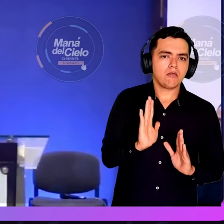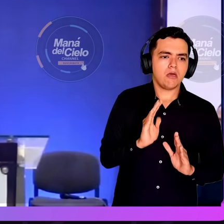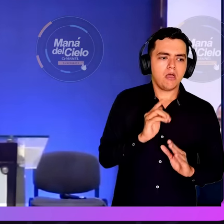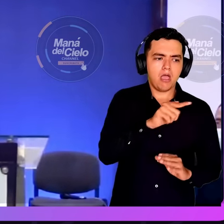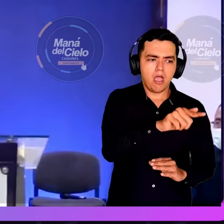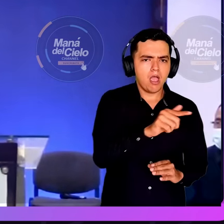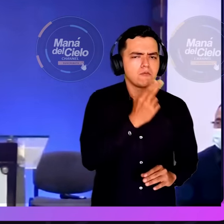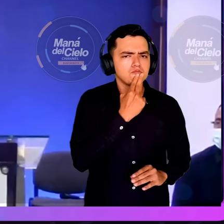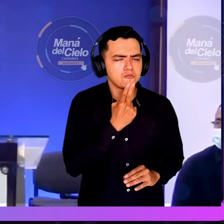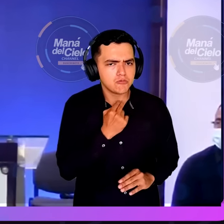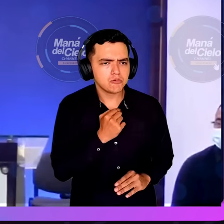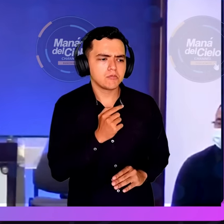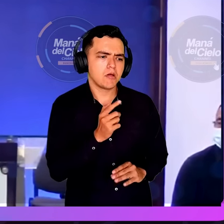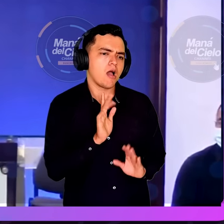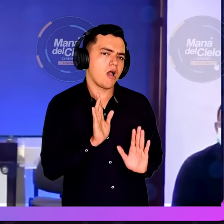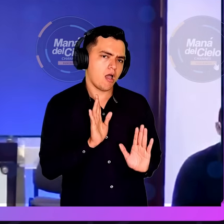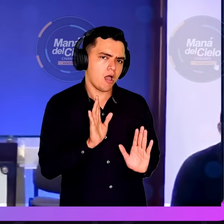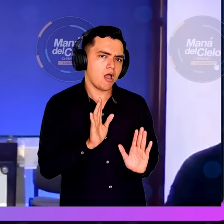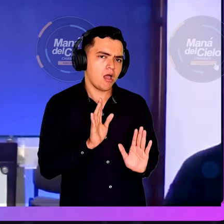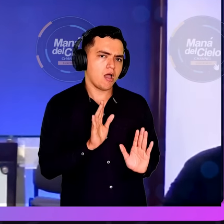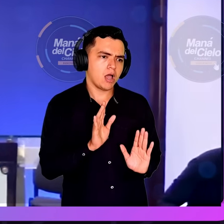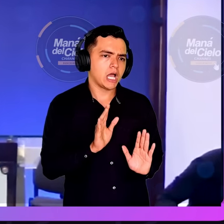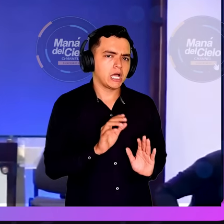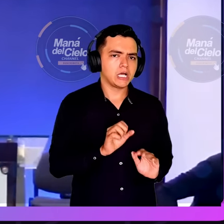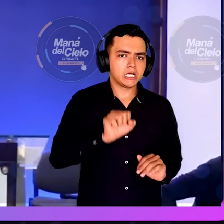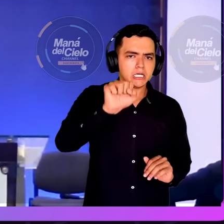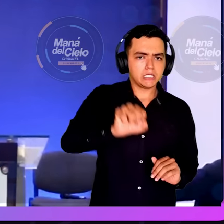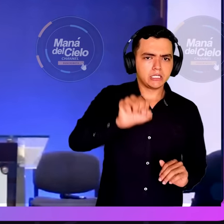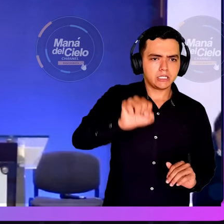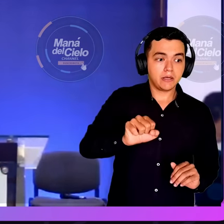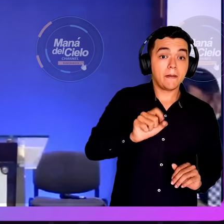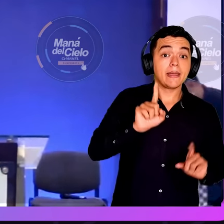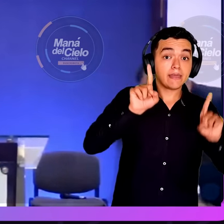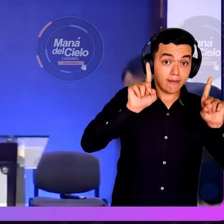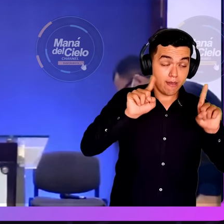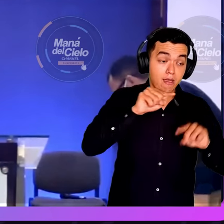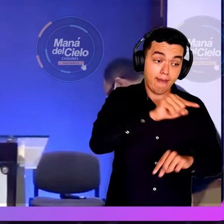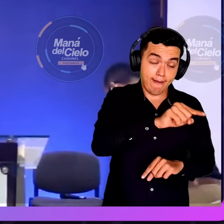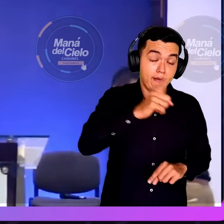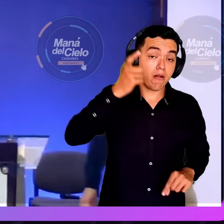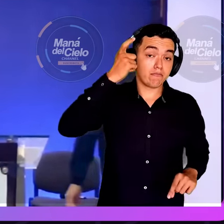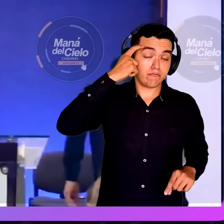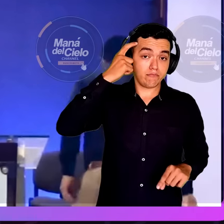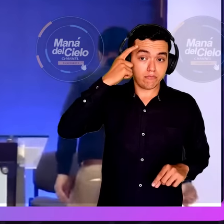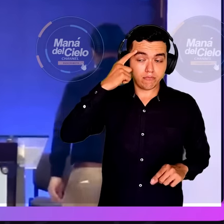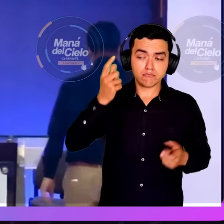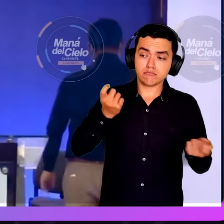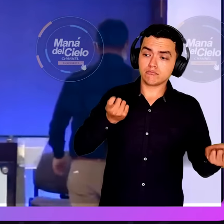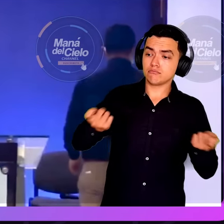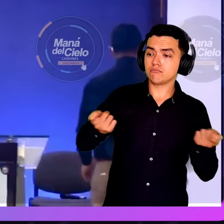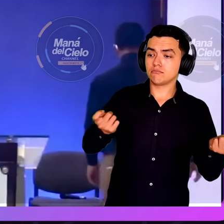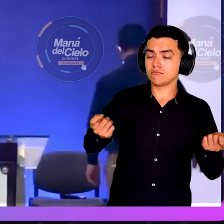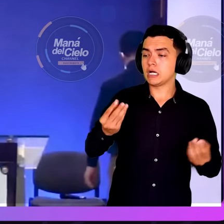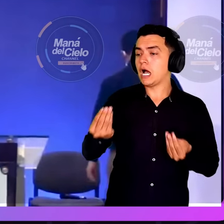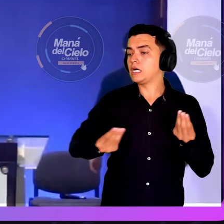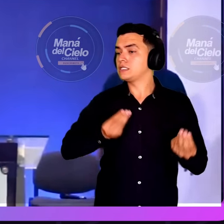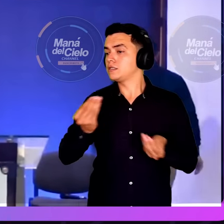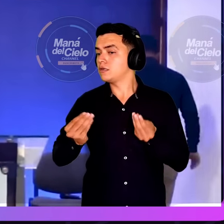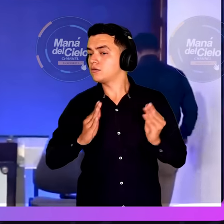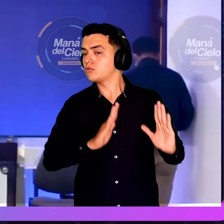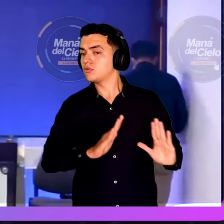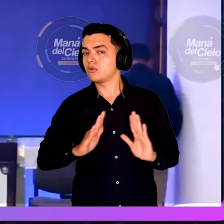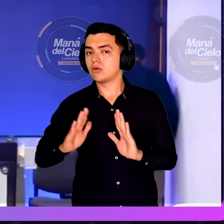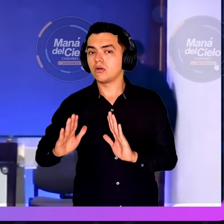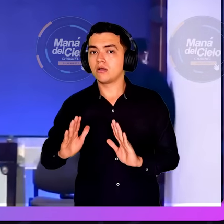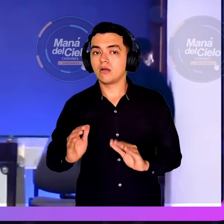en comunión. Porque podemos tener pensamientos diversos, pero ¿por qué tenemos que pelear? Por favor. Porque el hogar se agarra a gritos porque él no está de acuerdo con